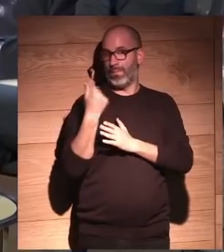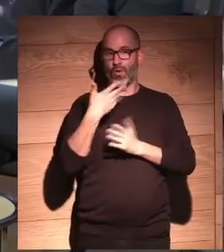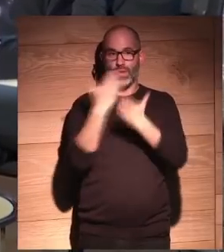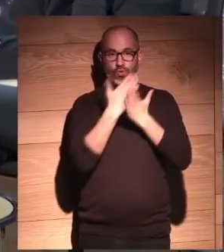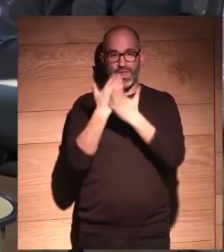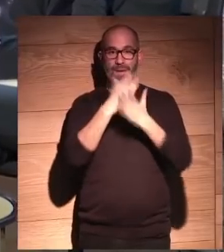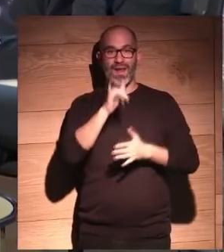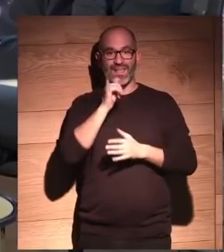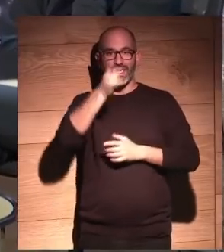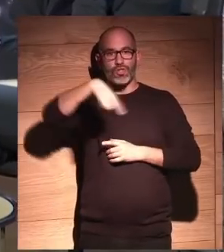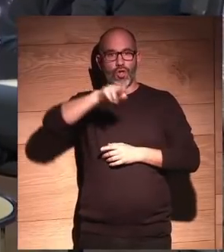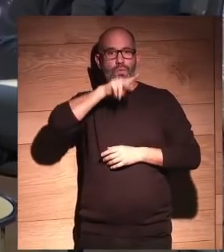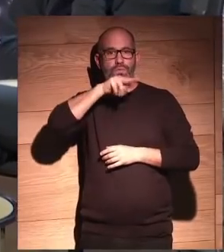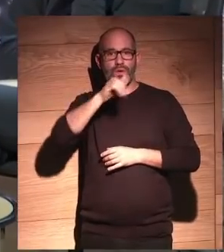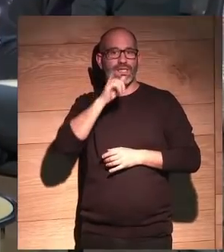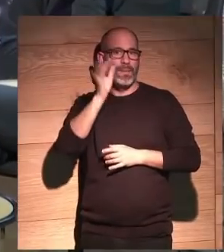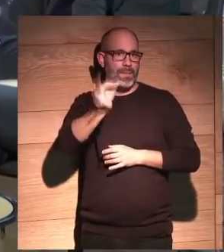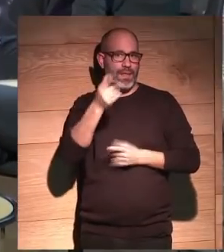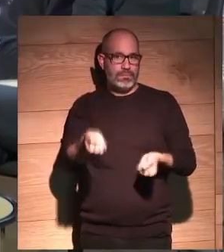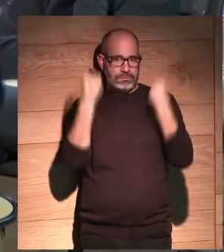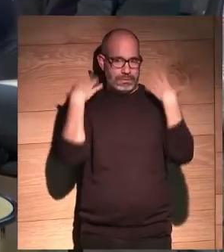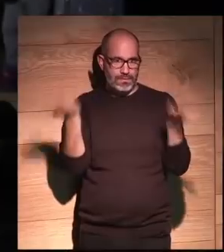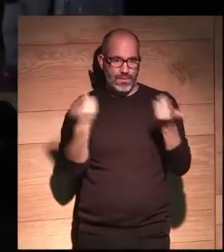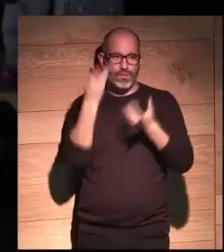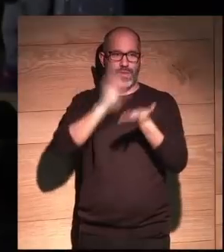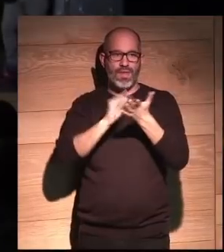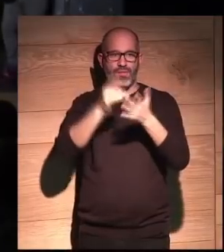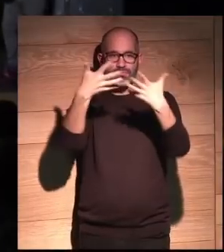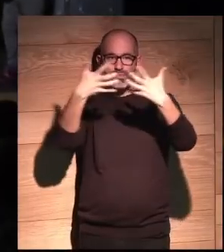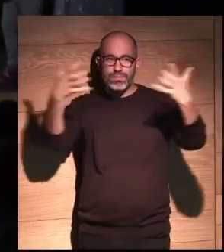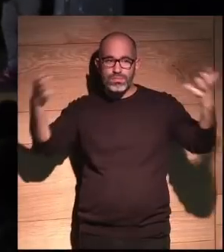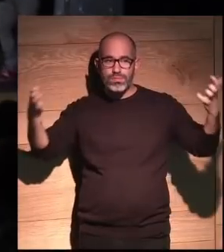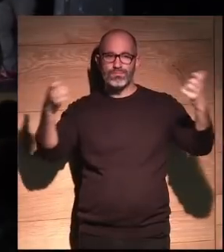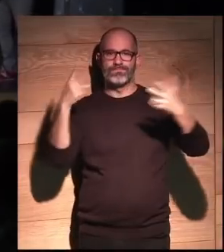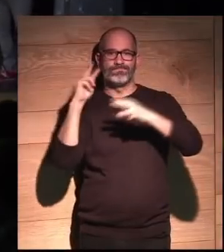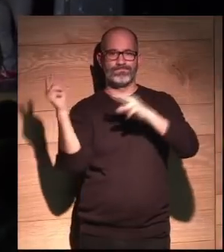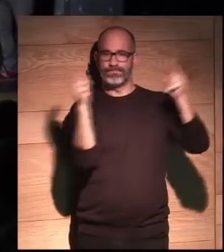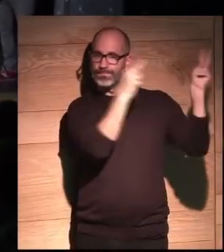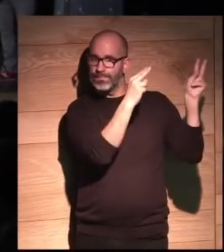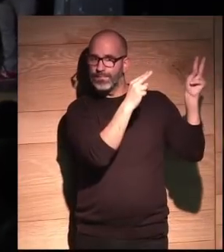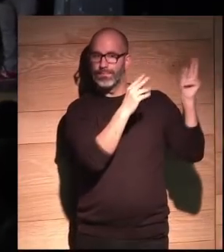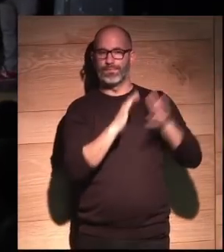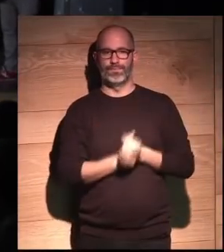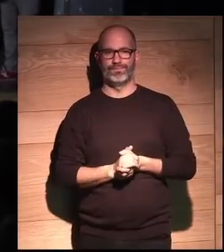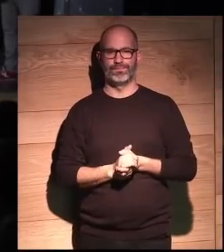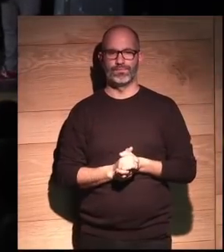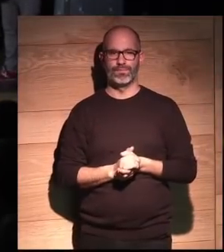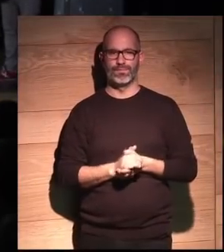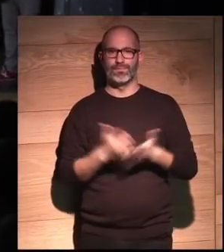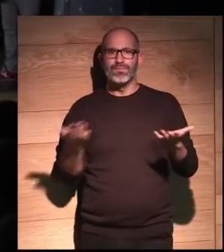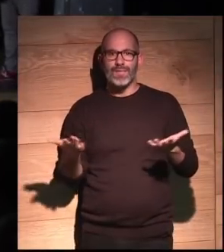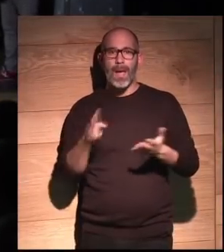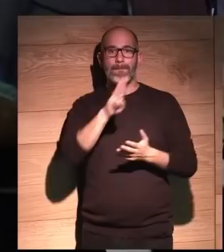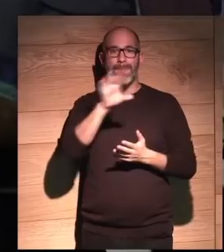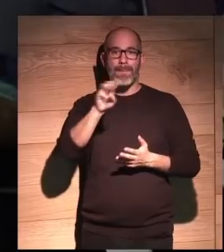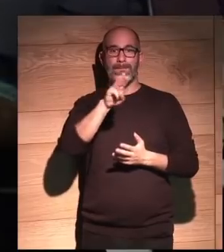la gente repetía la misa en latín, pero no se enteraba muy bien. Entonces había inscripciones de este estilo. Sanctus Josephus Pepe Christi. Y